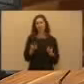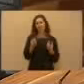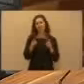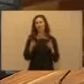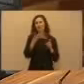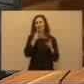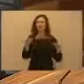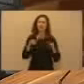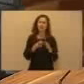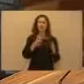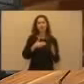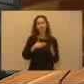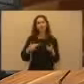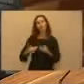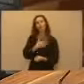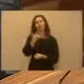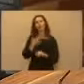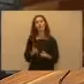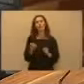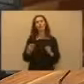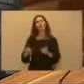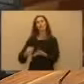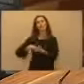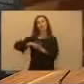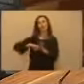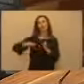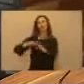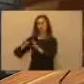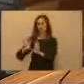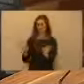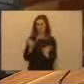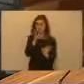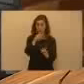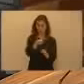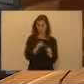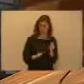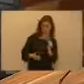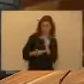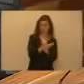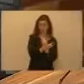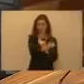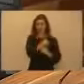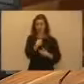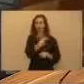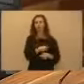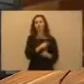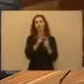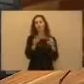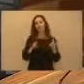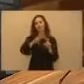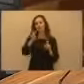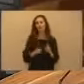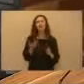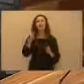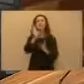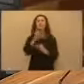grupo parlamentario está influido por lobbies o grupos de presión, porque estas personas que tiene detrás son miembros del comité de empresa, legítimos